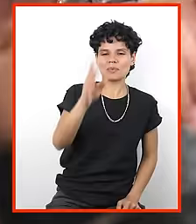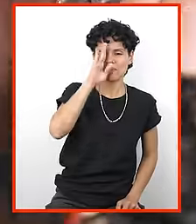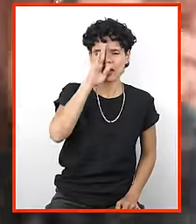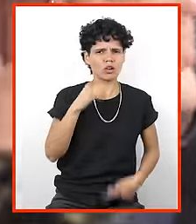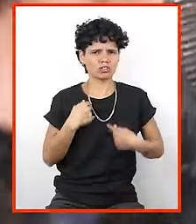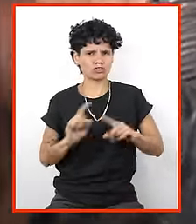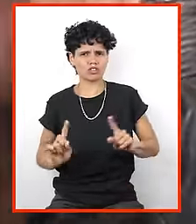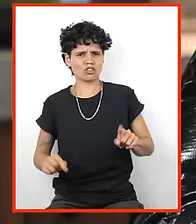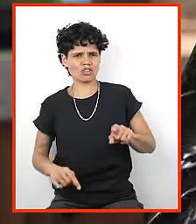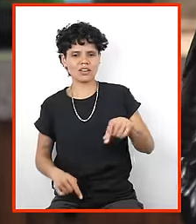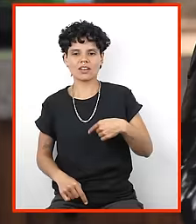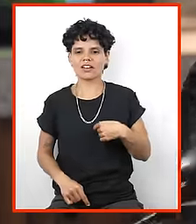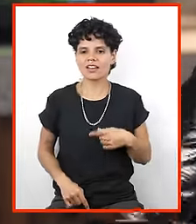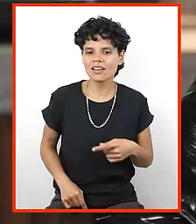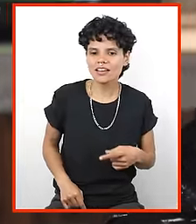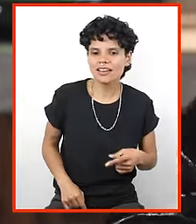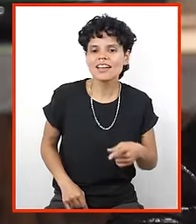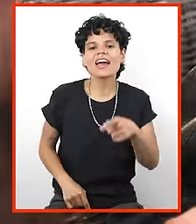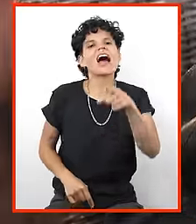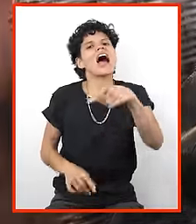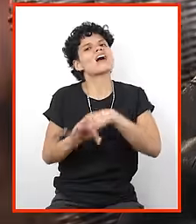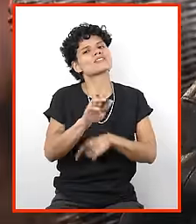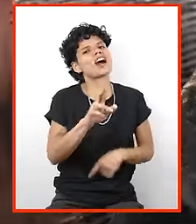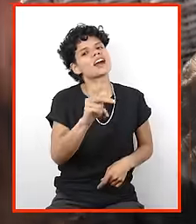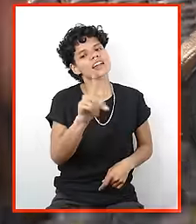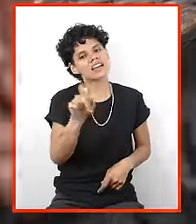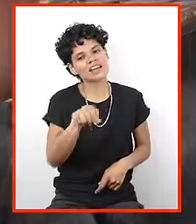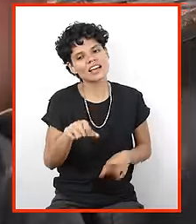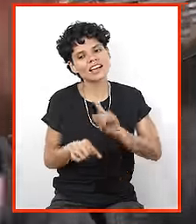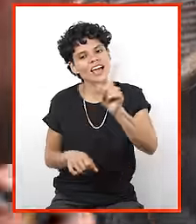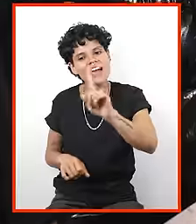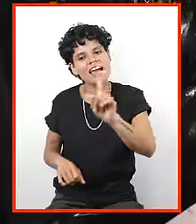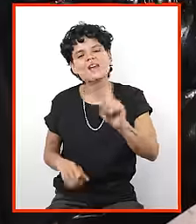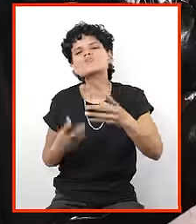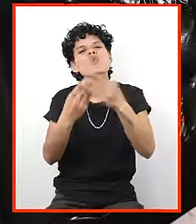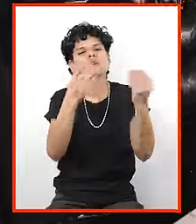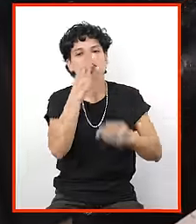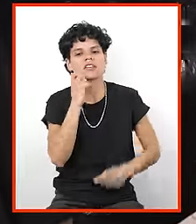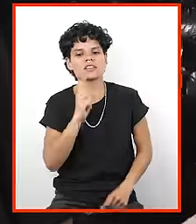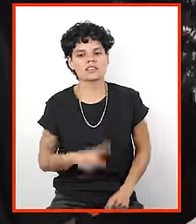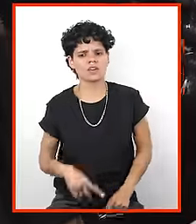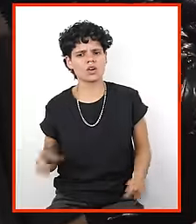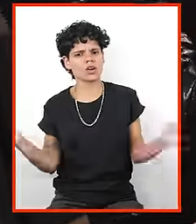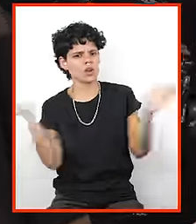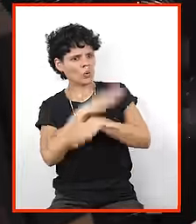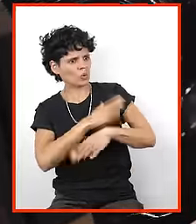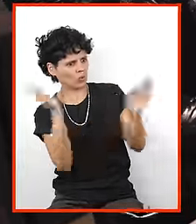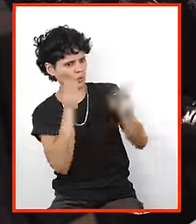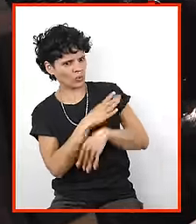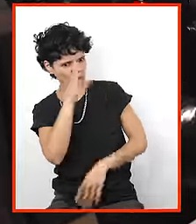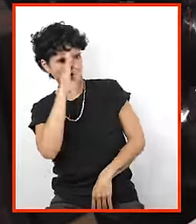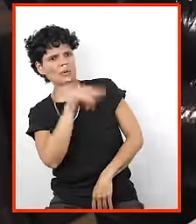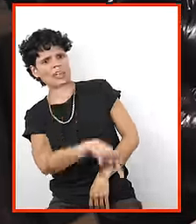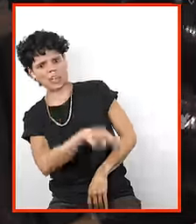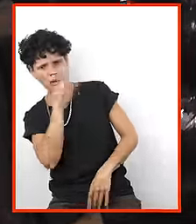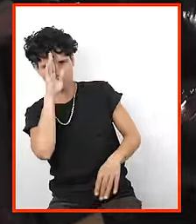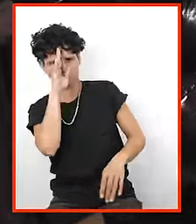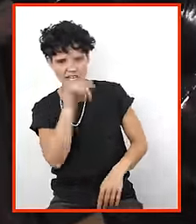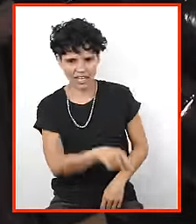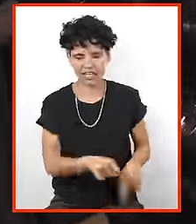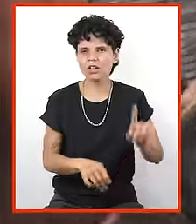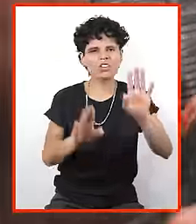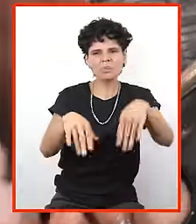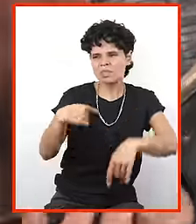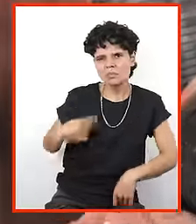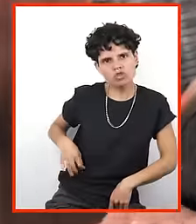no! ¡Pobre Falca! ¡Yo no! Esa típica que hacen como, ¡uy, el olor! ¡Ay, cachao! Y